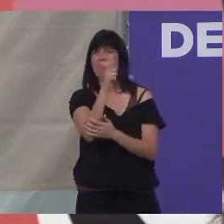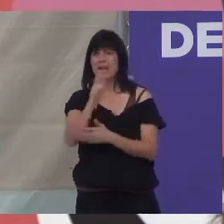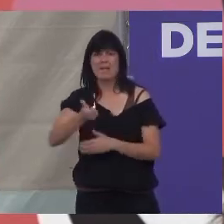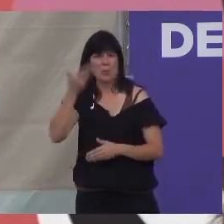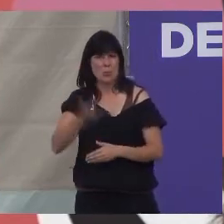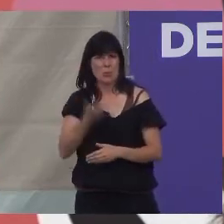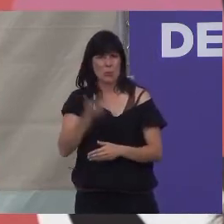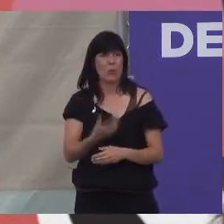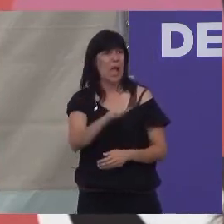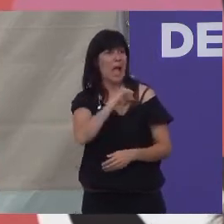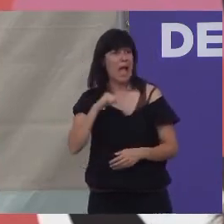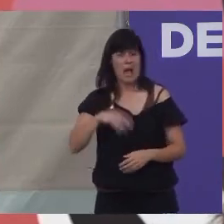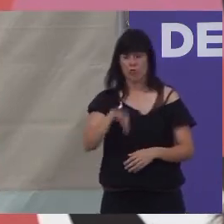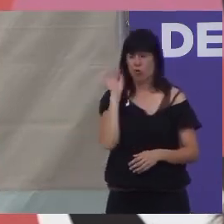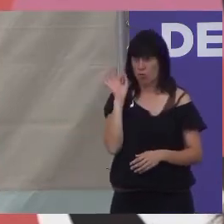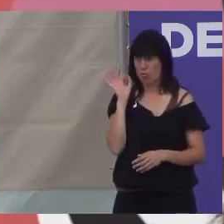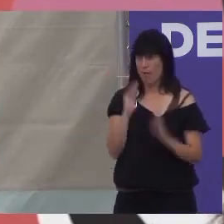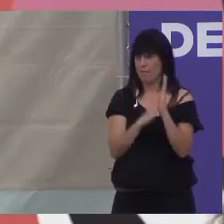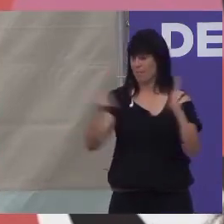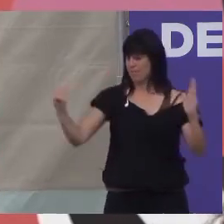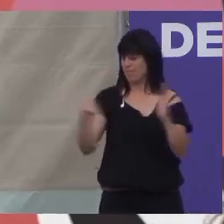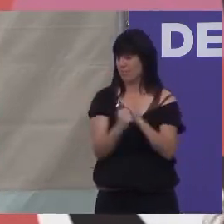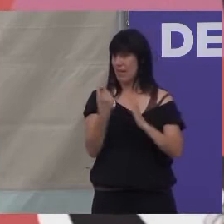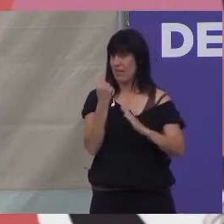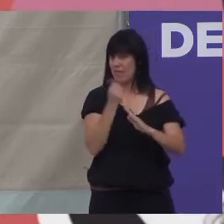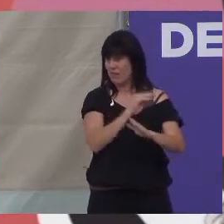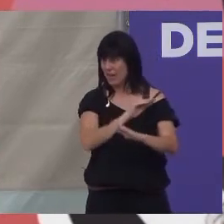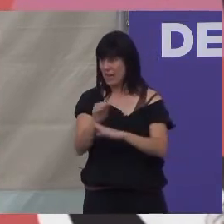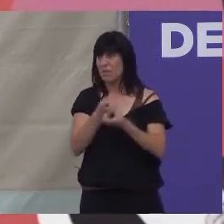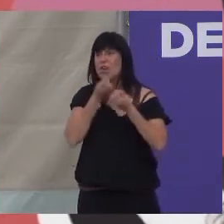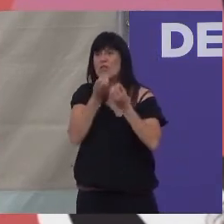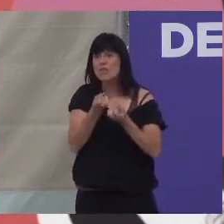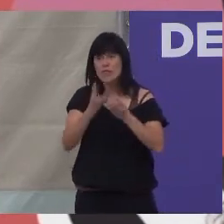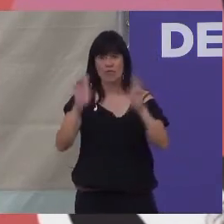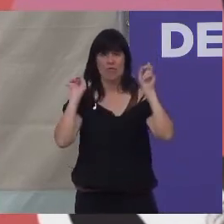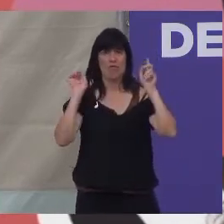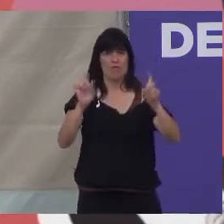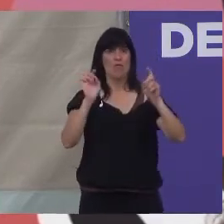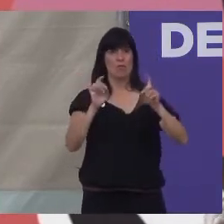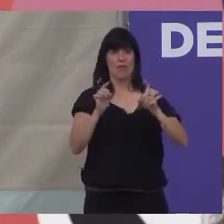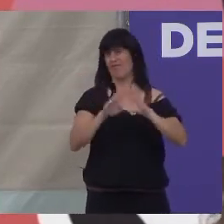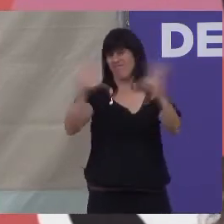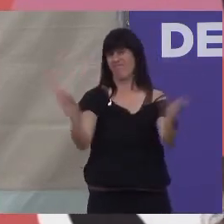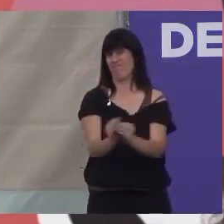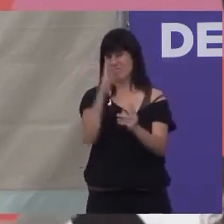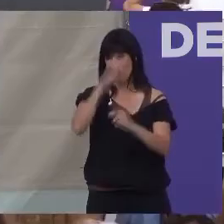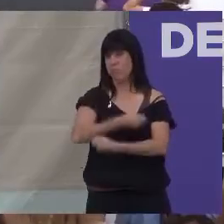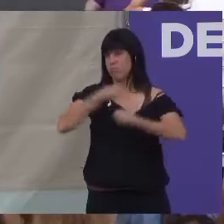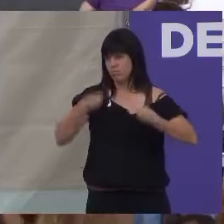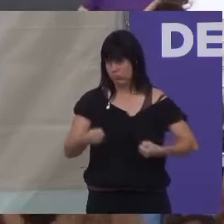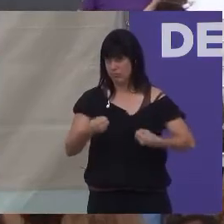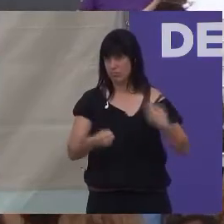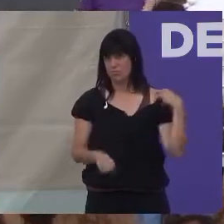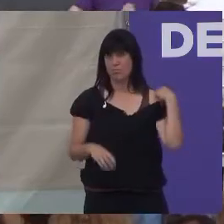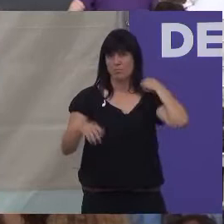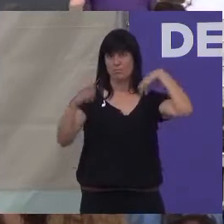autonomia, finançament, transversalitat, informació i formació, en definitiva, empoderament.